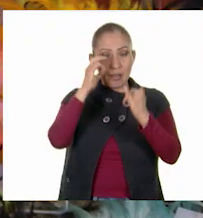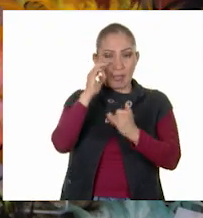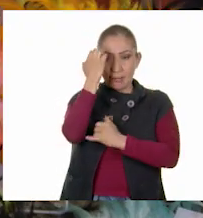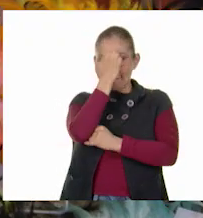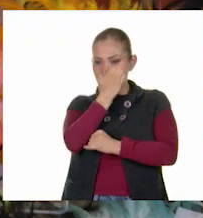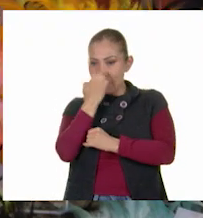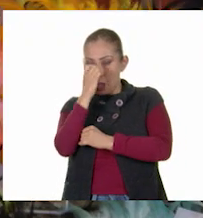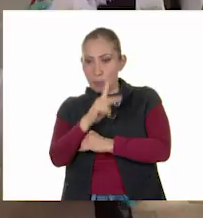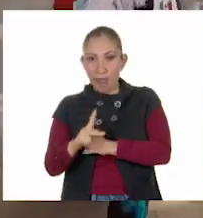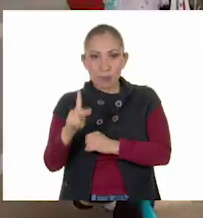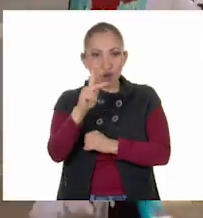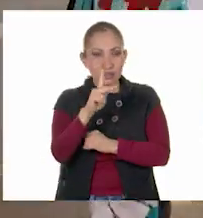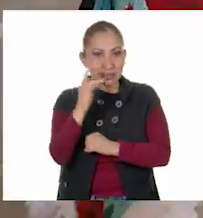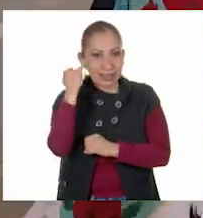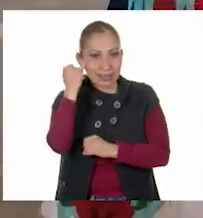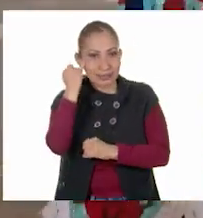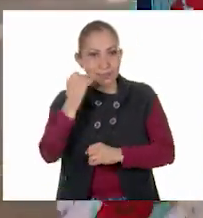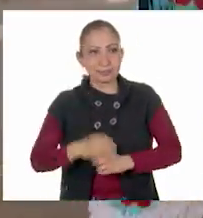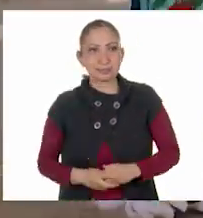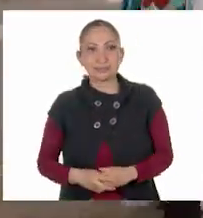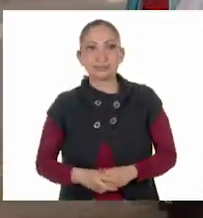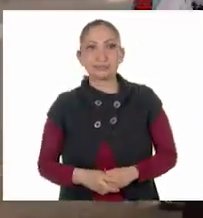los pueblos originarios.